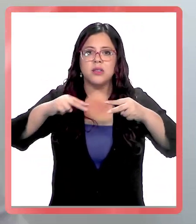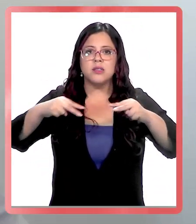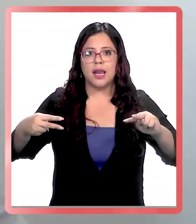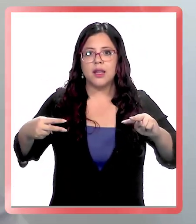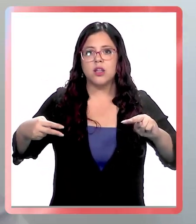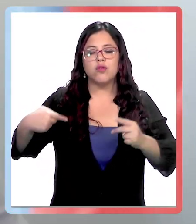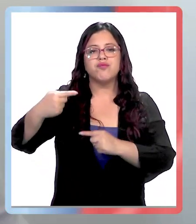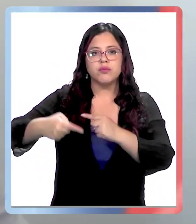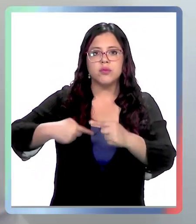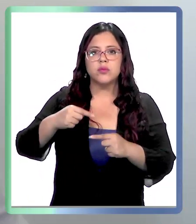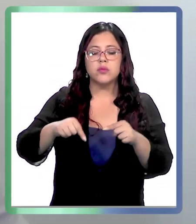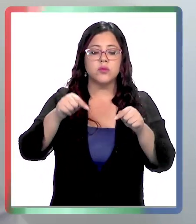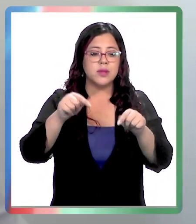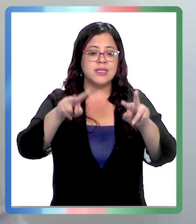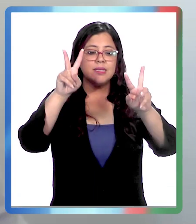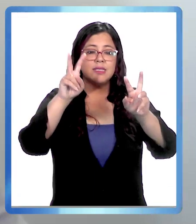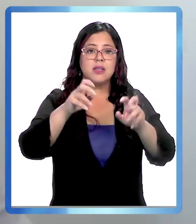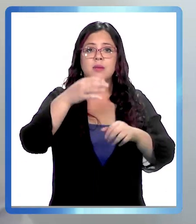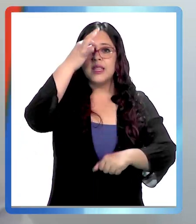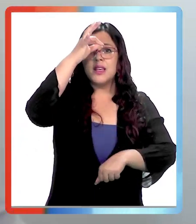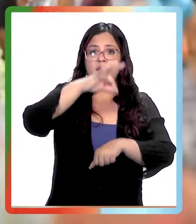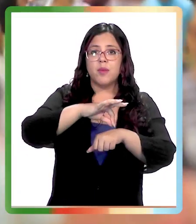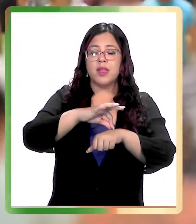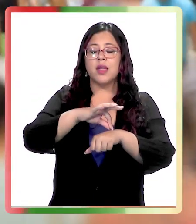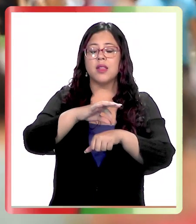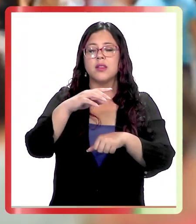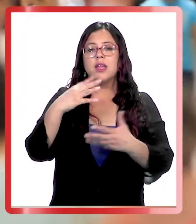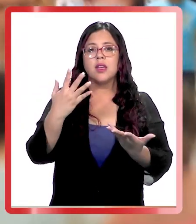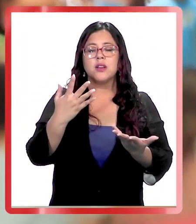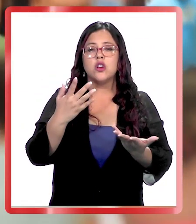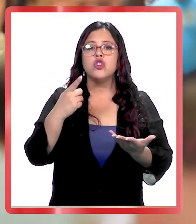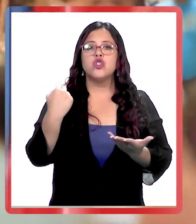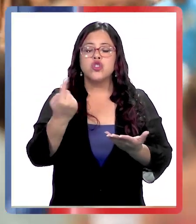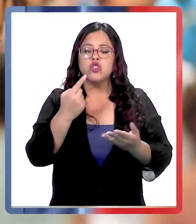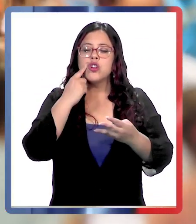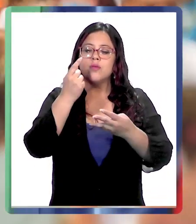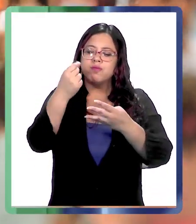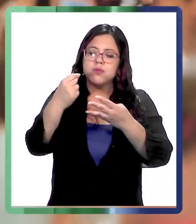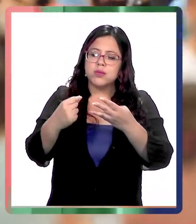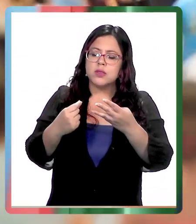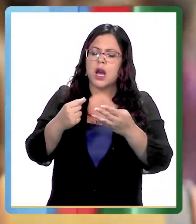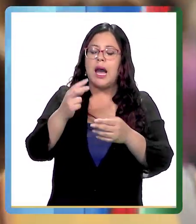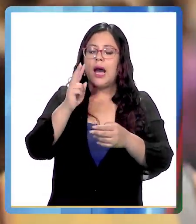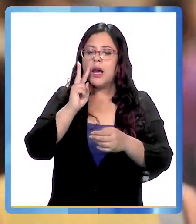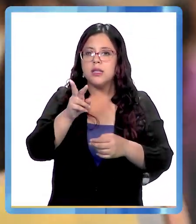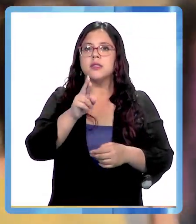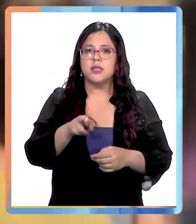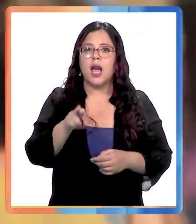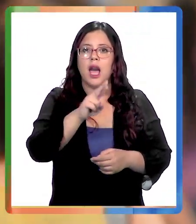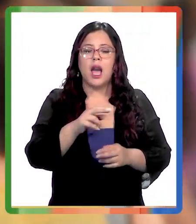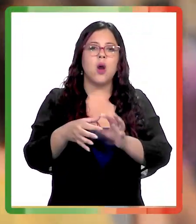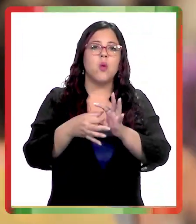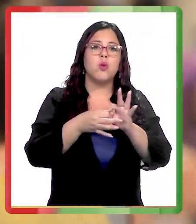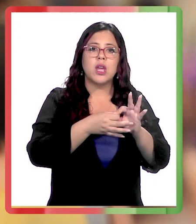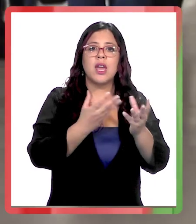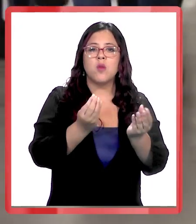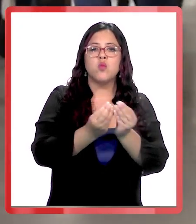esperaríamos que en la generación siguiente ese cáncer se presentara antes de los 60 años para catalogarlo de forma